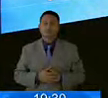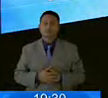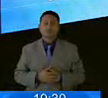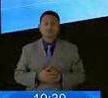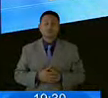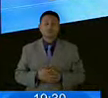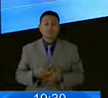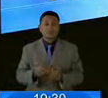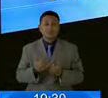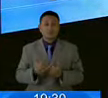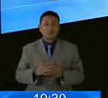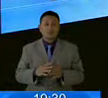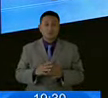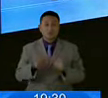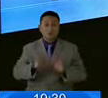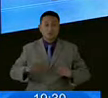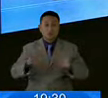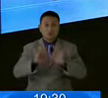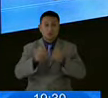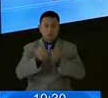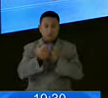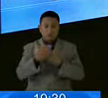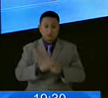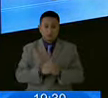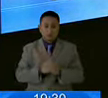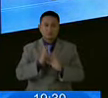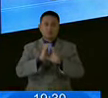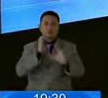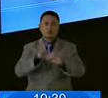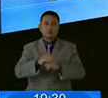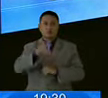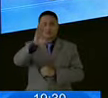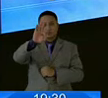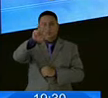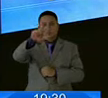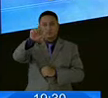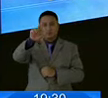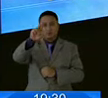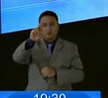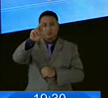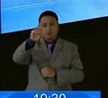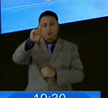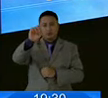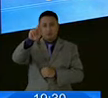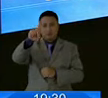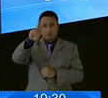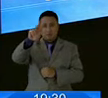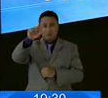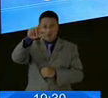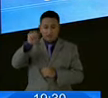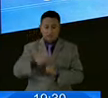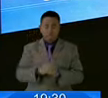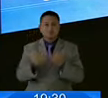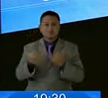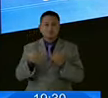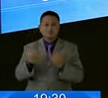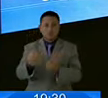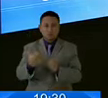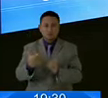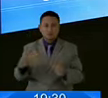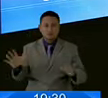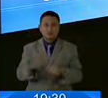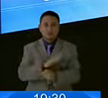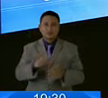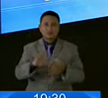Importante información de última hora, un bus de la cooperativa Flor del Valle se impactó contra una camioneta y se cayó al vacío. Tenemos la información completa con nuestra